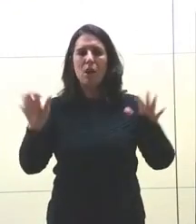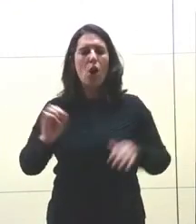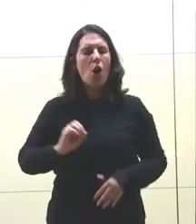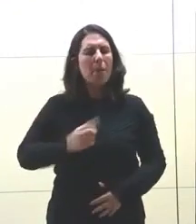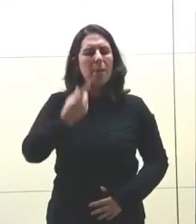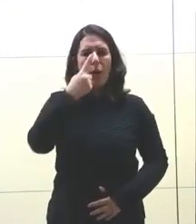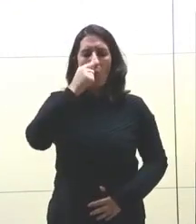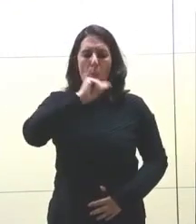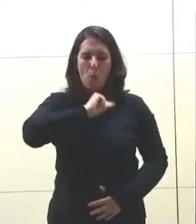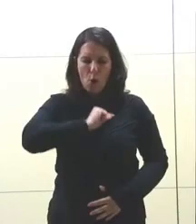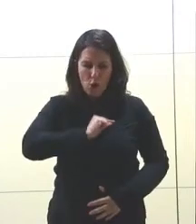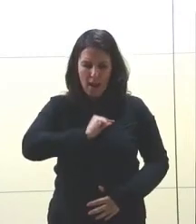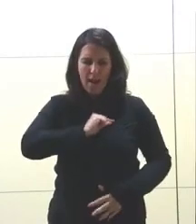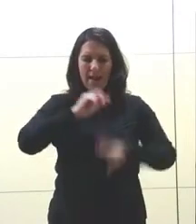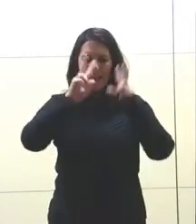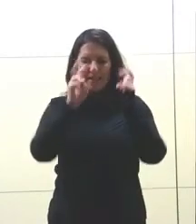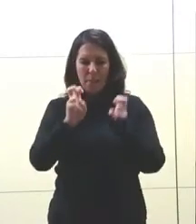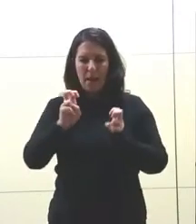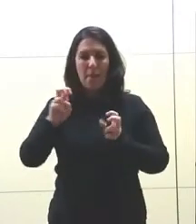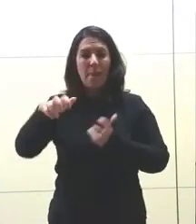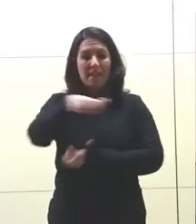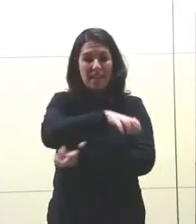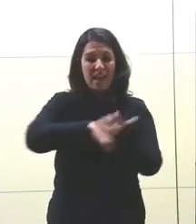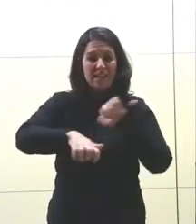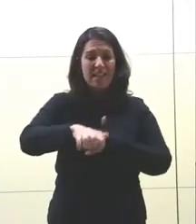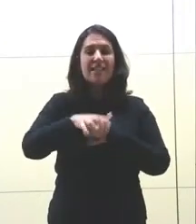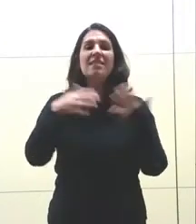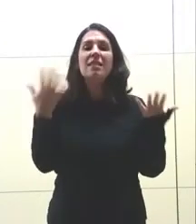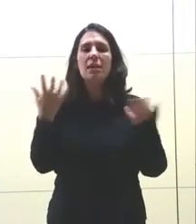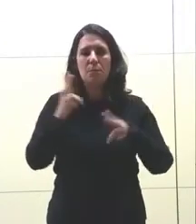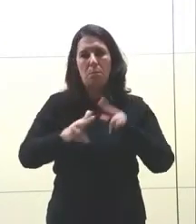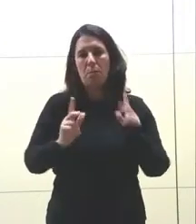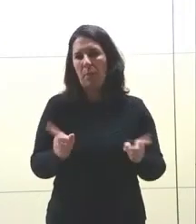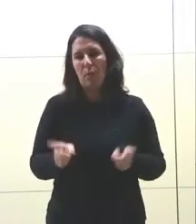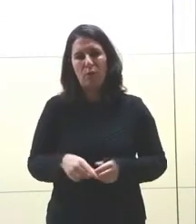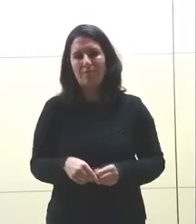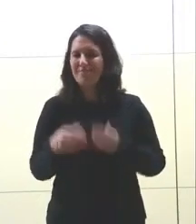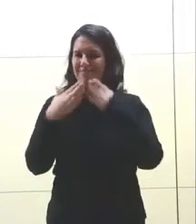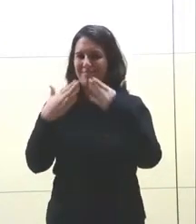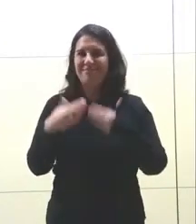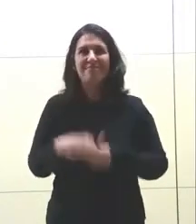moral en la ética de los desastres es prevenirlos. Muchas gracias.